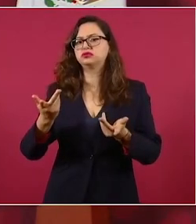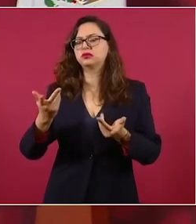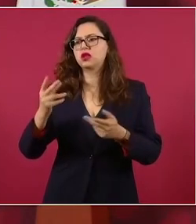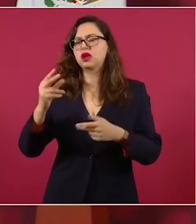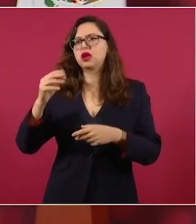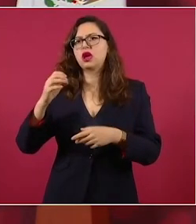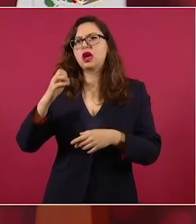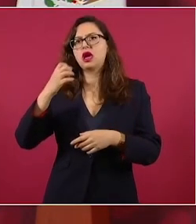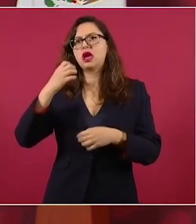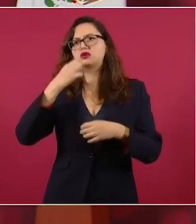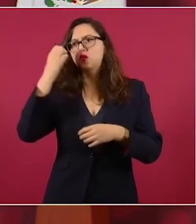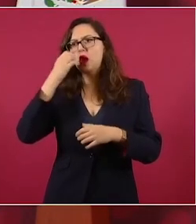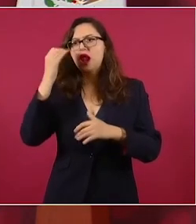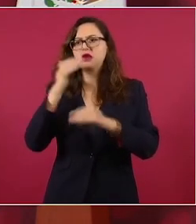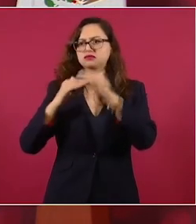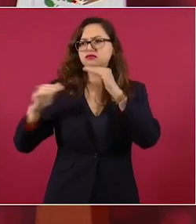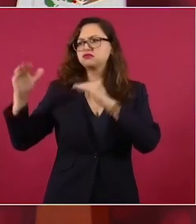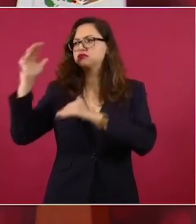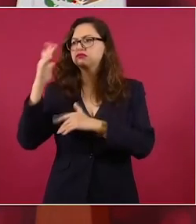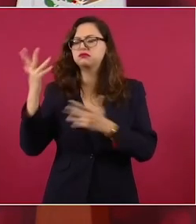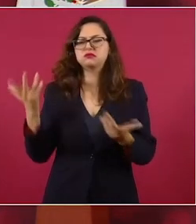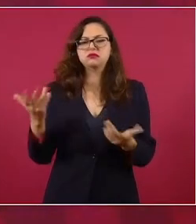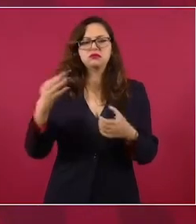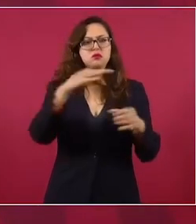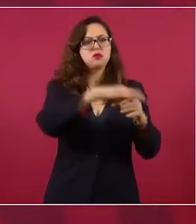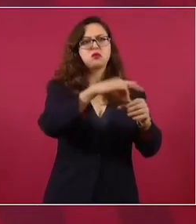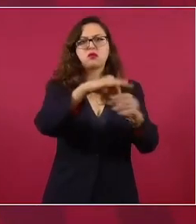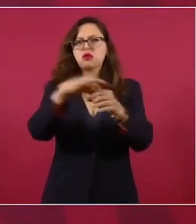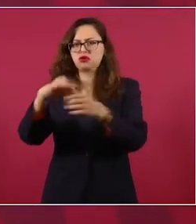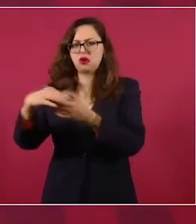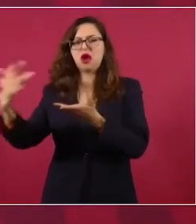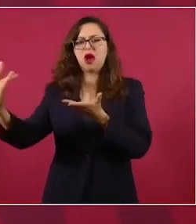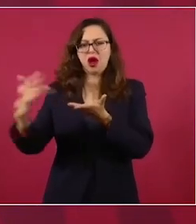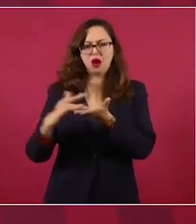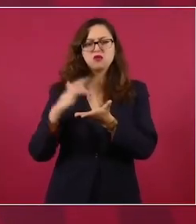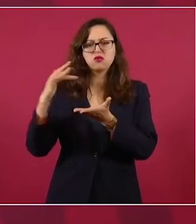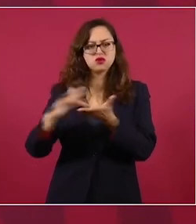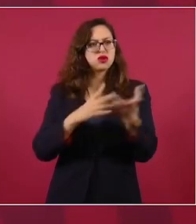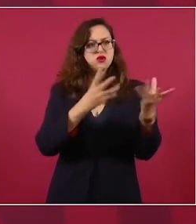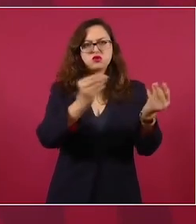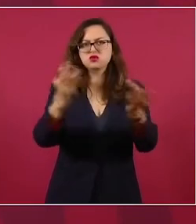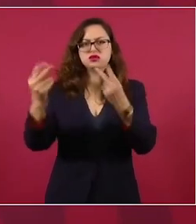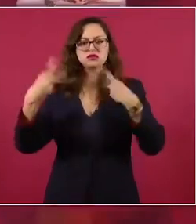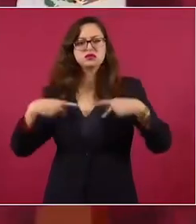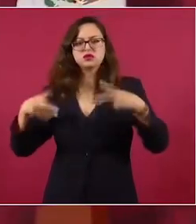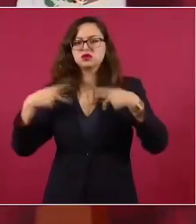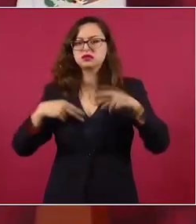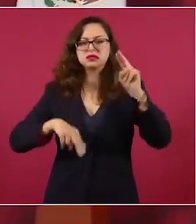académicos. Pero esta es la mentalidad.